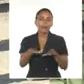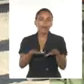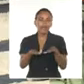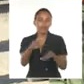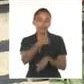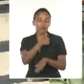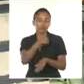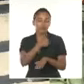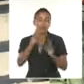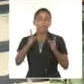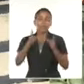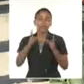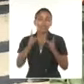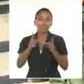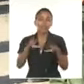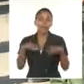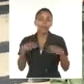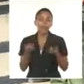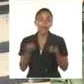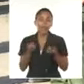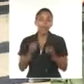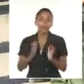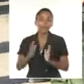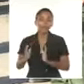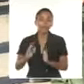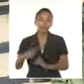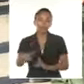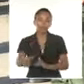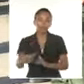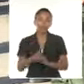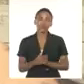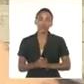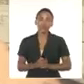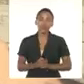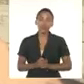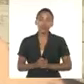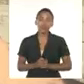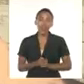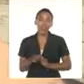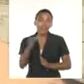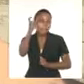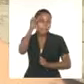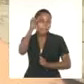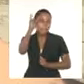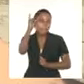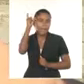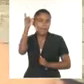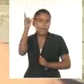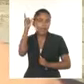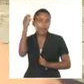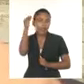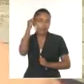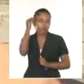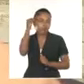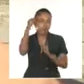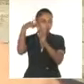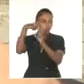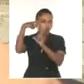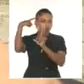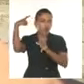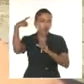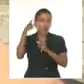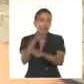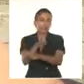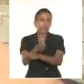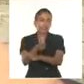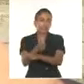política como antesala del próximo periodo. Y más una experiencia como esta que te aporta tantos conocimientos, te enseña los deberes